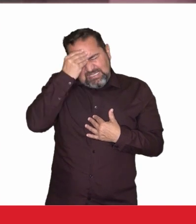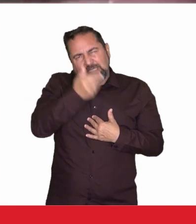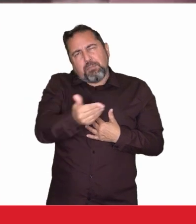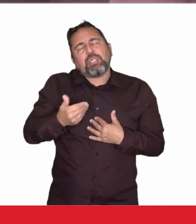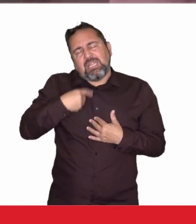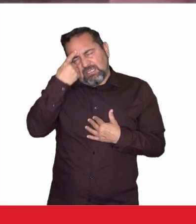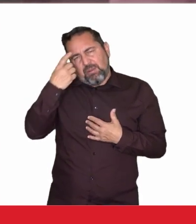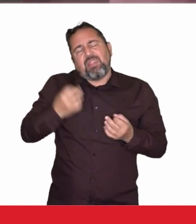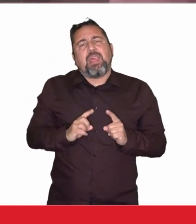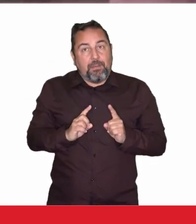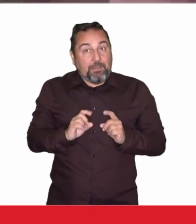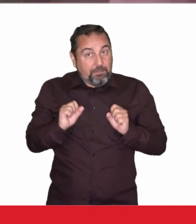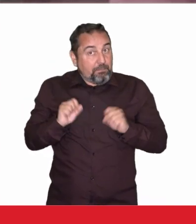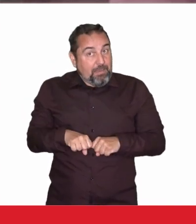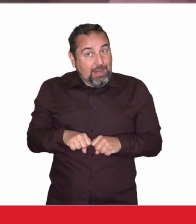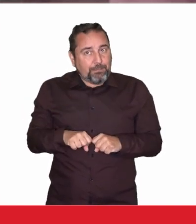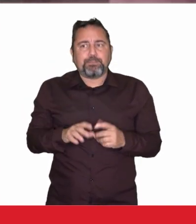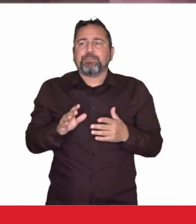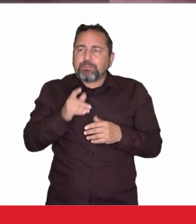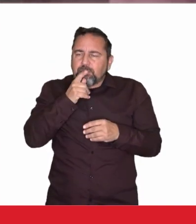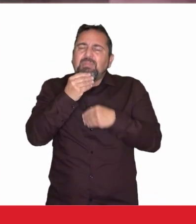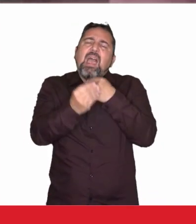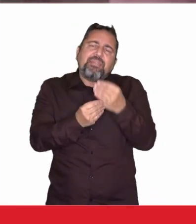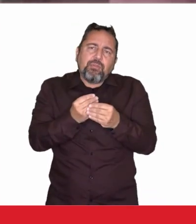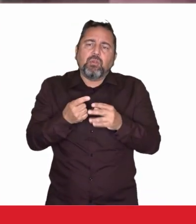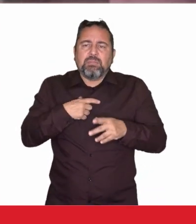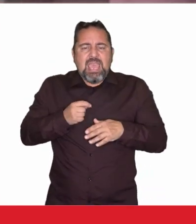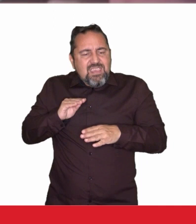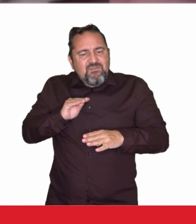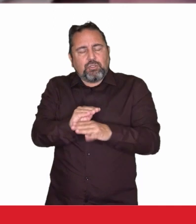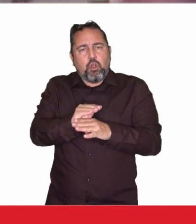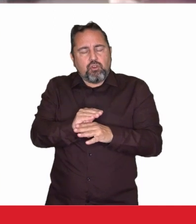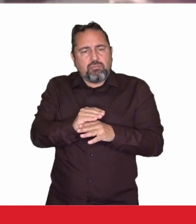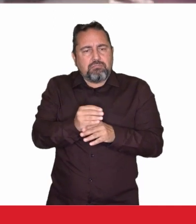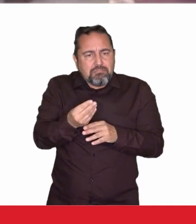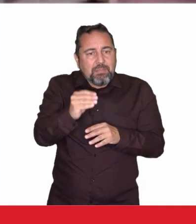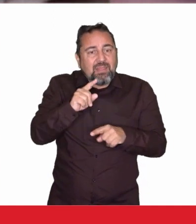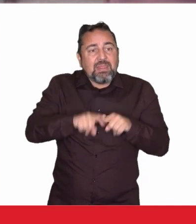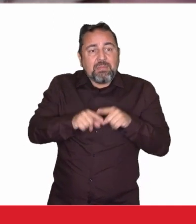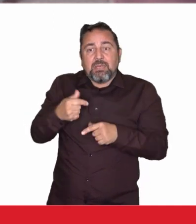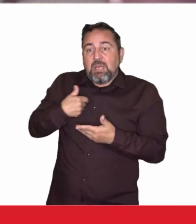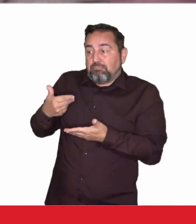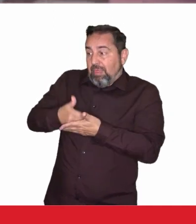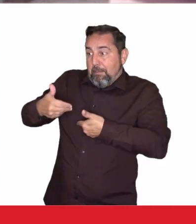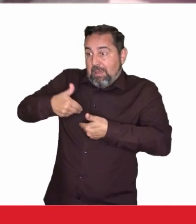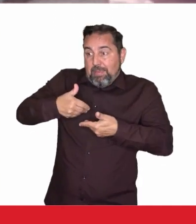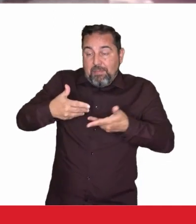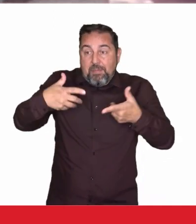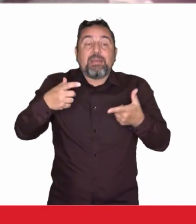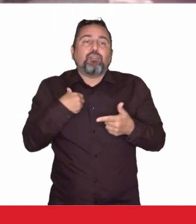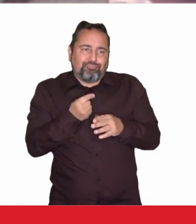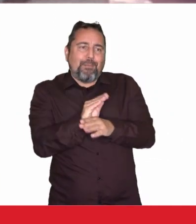soléis traer, creemos que es importante que tengáis en cuenta esto. ¿Vale? Ir haciendo nuevas inversiones a medida que incrementa la